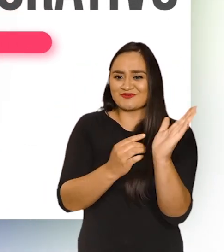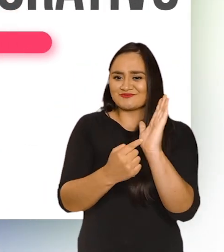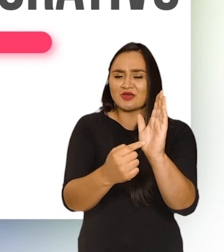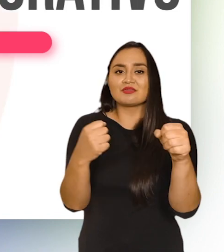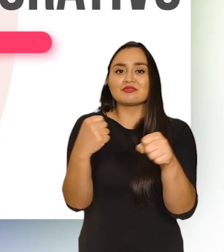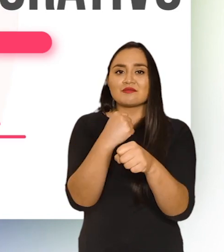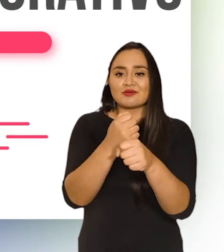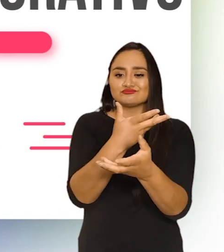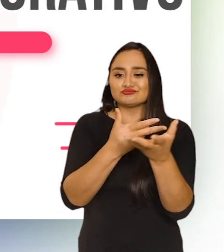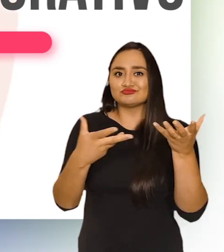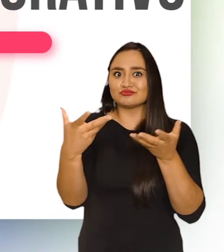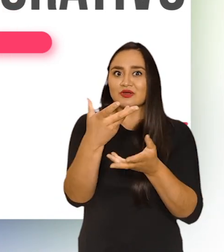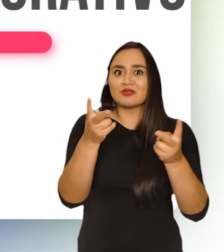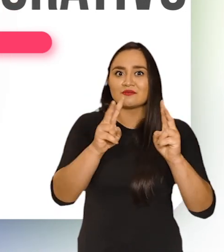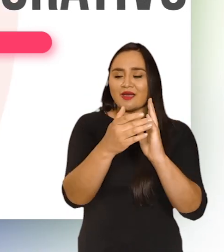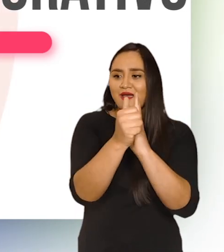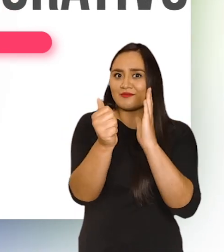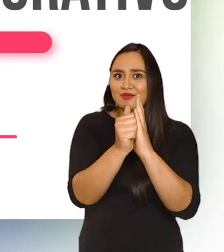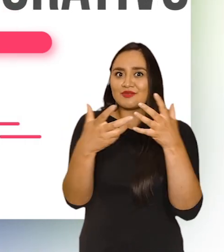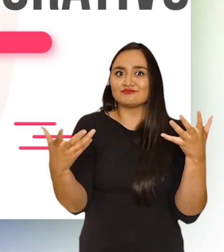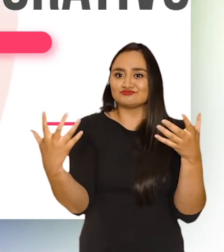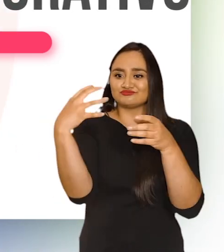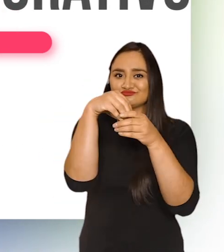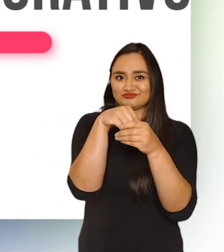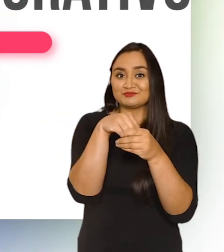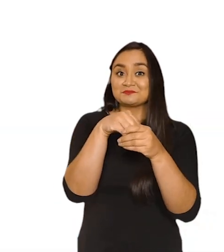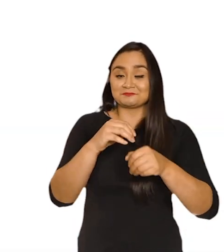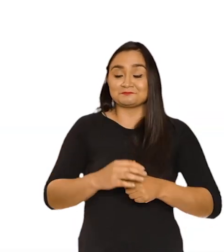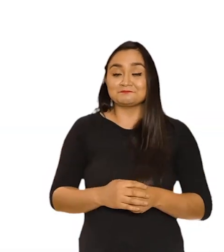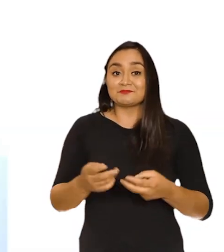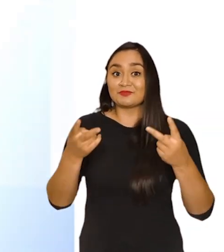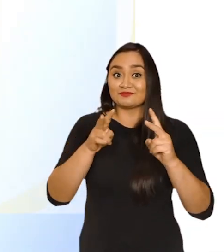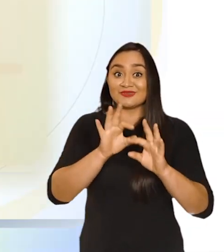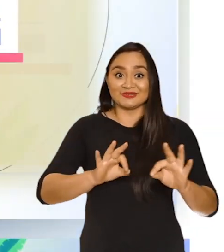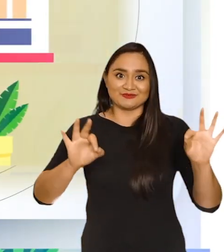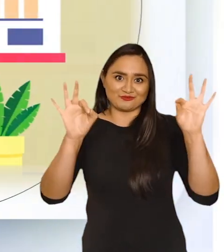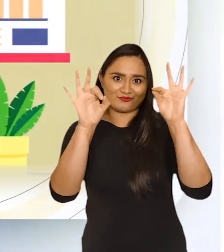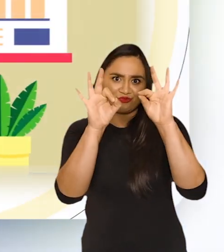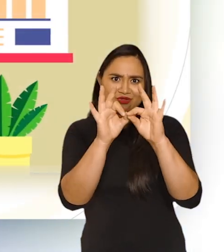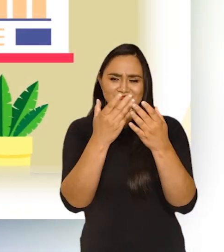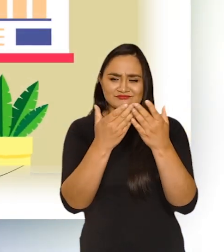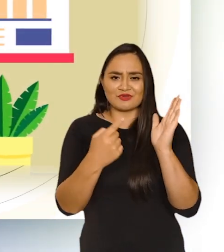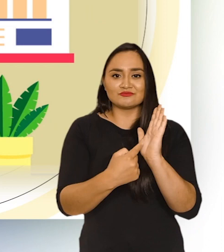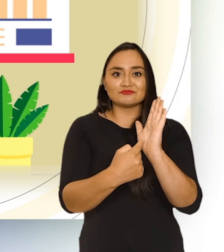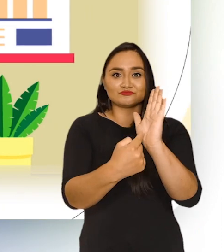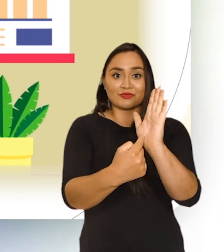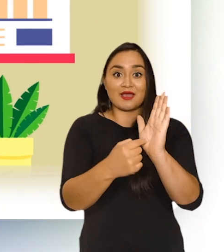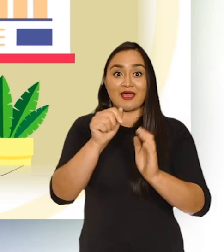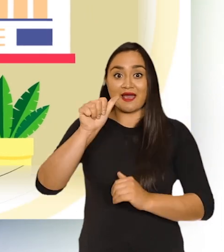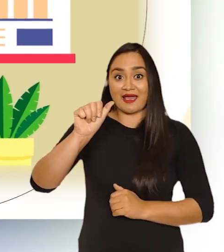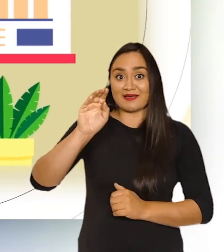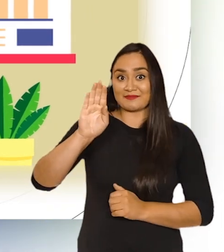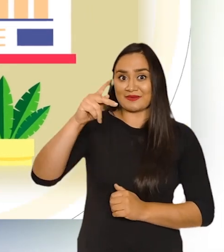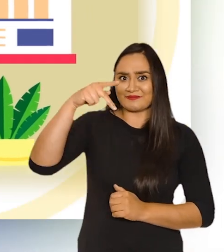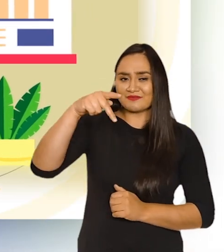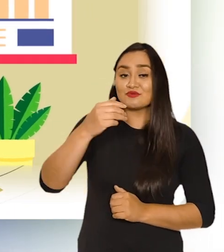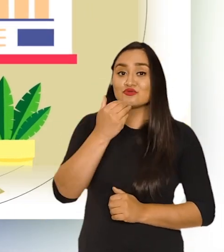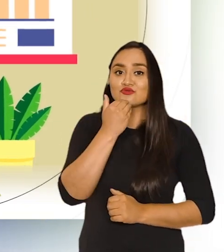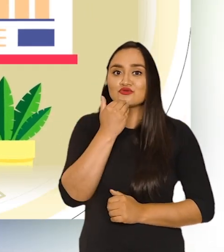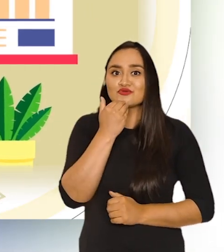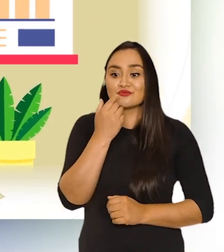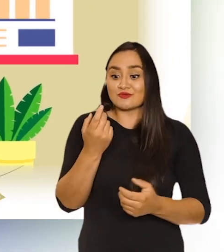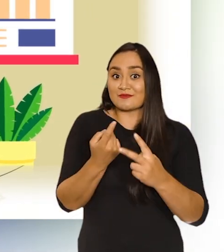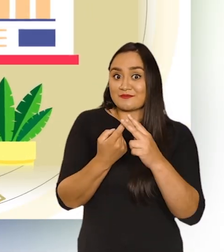destaca el trabajo colaborativo y las competencias de indagación. También es importante destacar que en el ABP